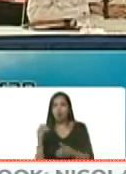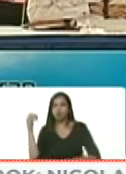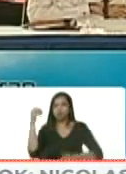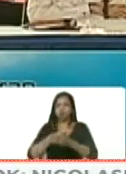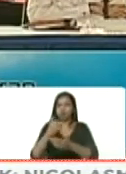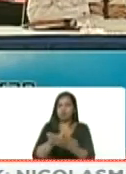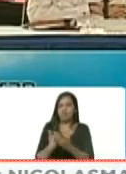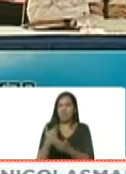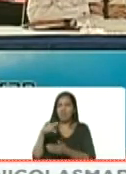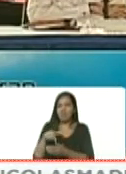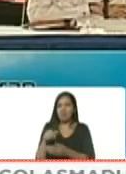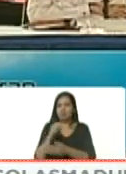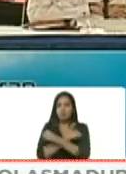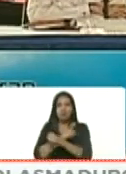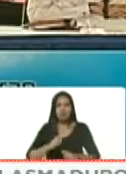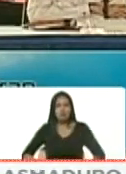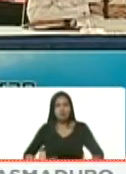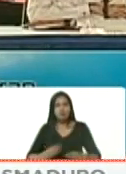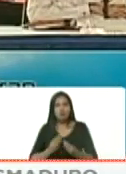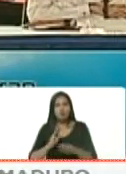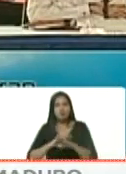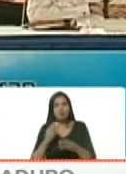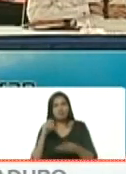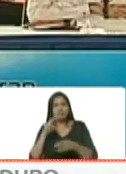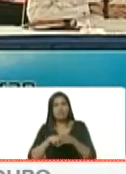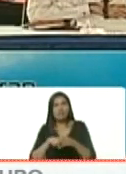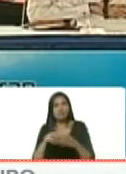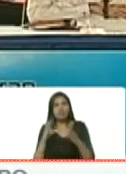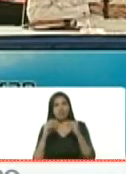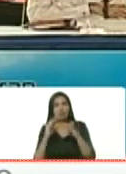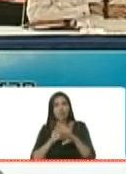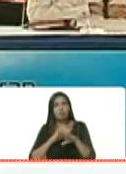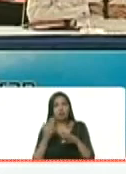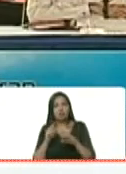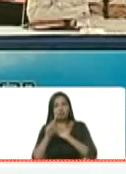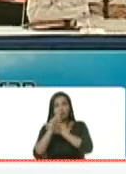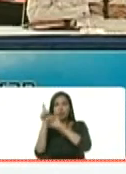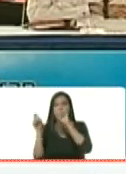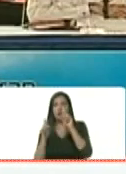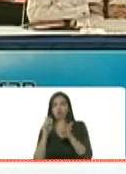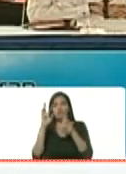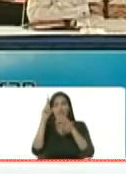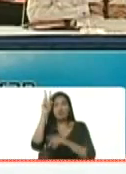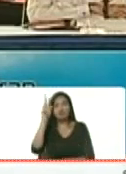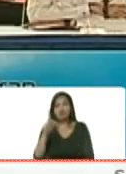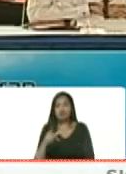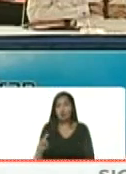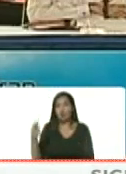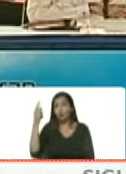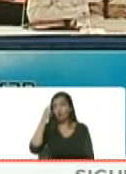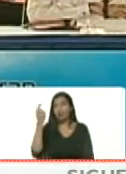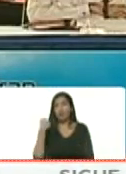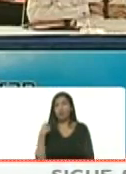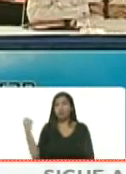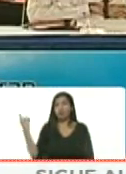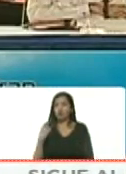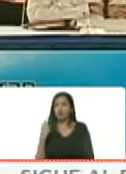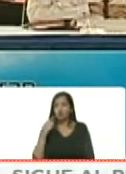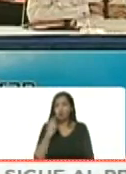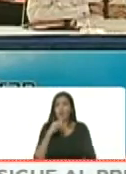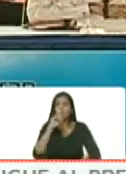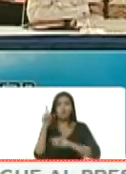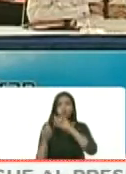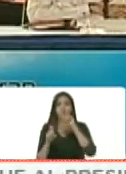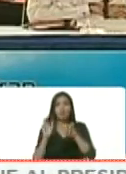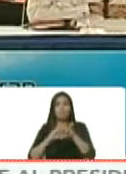invasión extranjera, de ejércitos extranjeros a Venezuela? Eso me lo preguntan todos los días. A mí me llegan. ¿Por